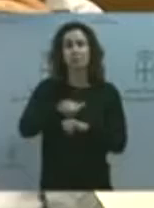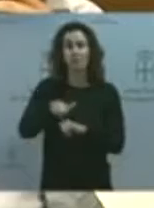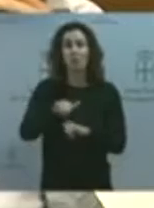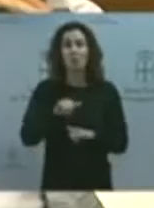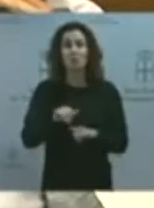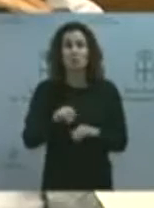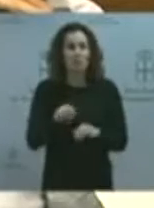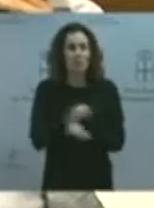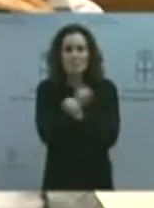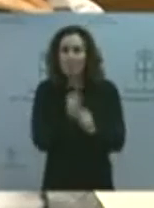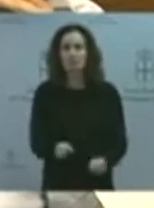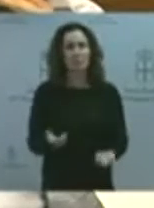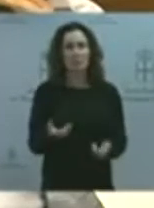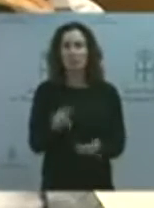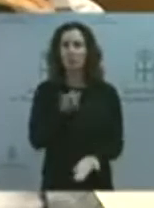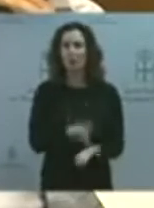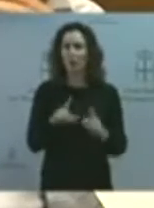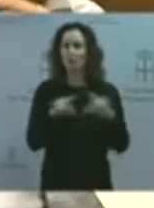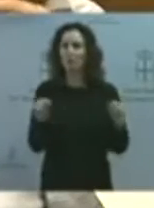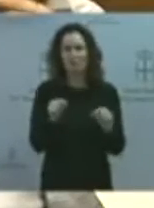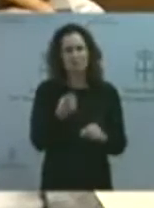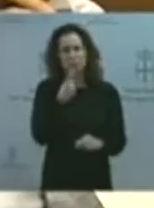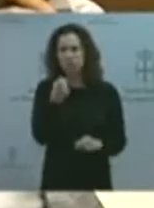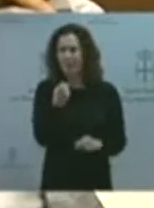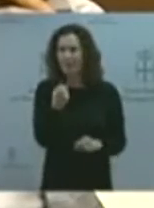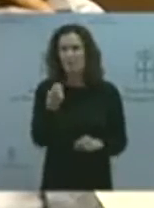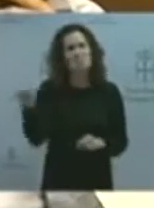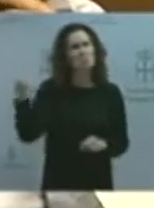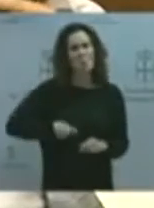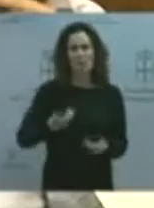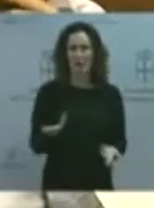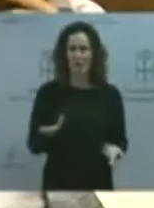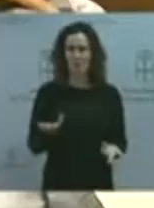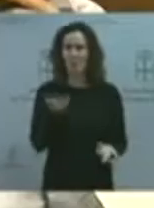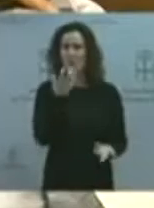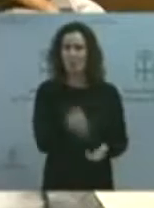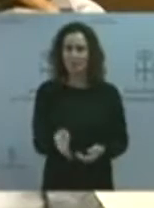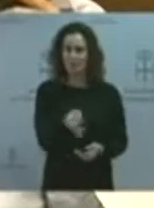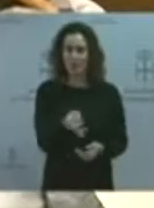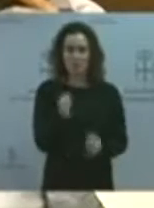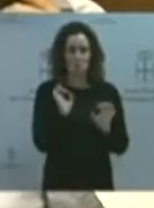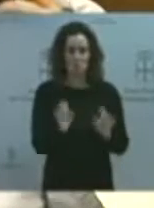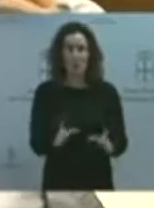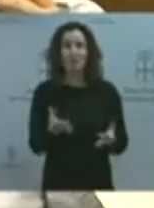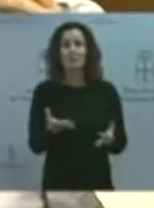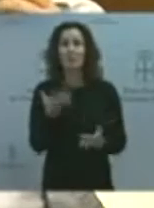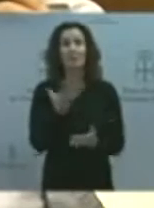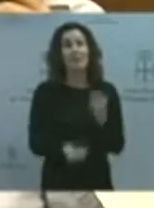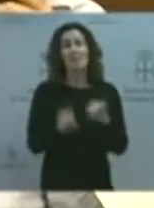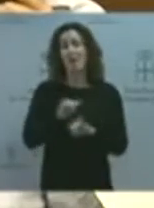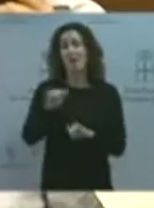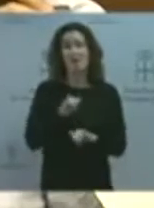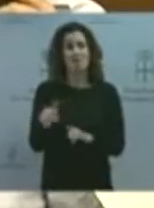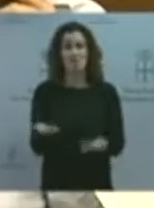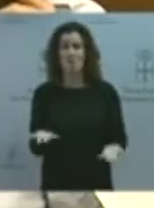muy difícil siempre, muy caro. No hace falta que recuerde las tremendas deficiencias en materia de conexiones aéreas, la utópica variante de